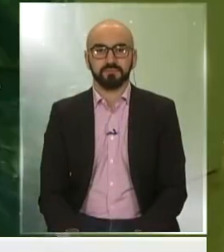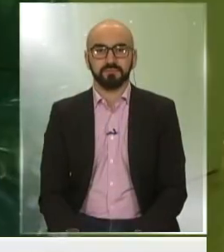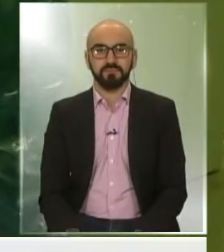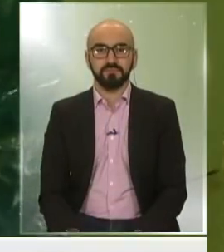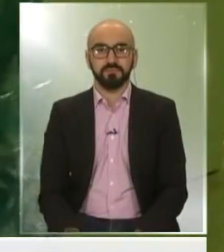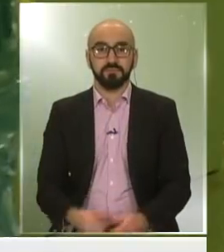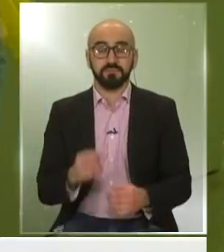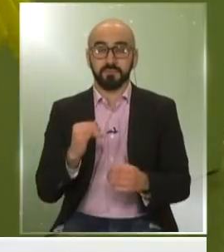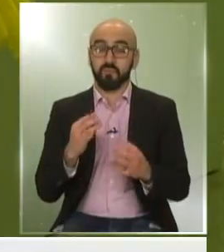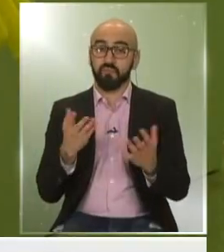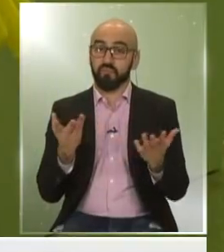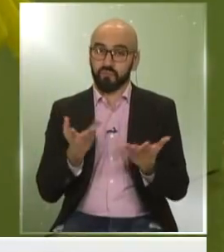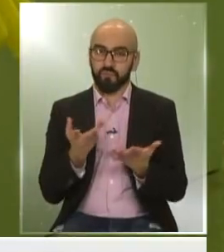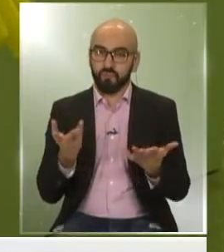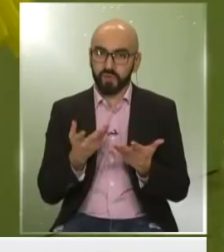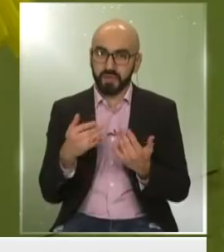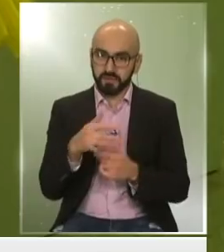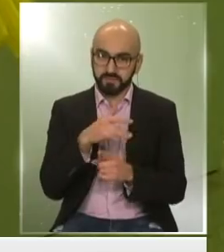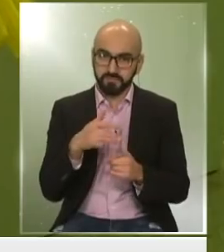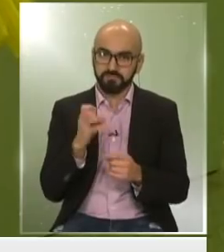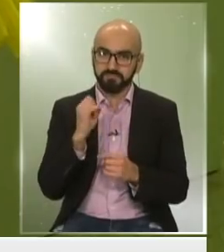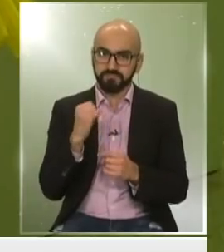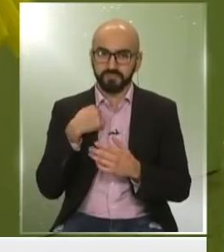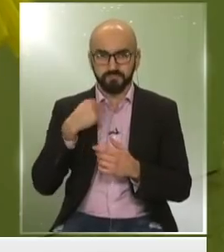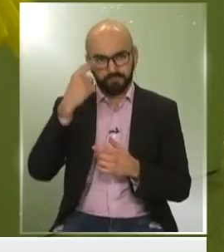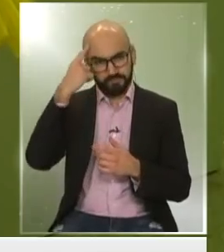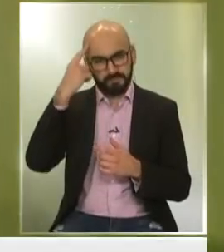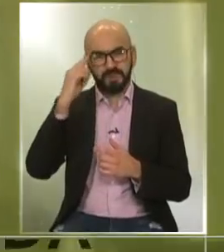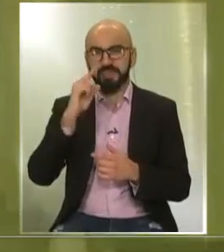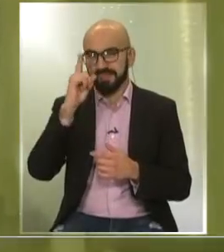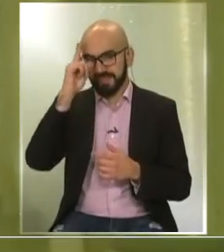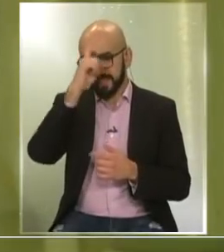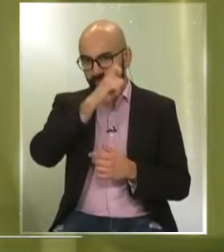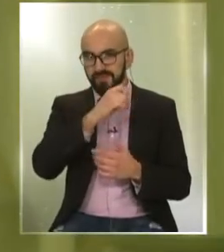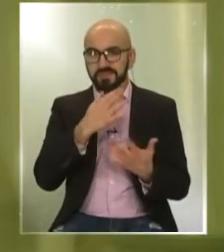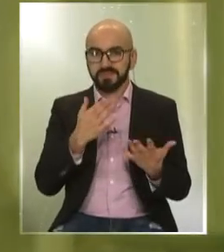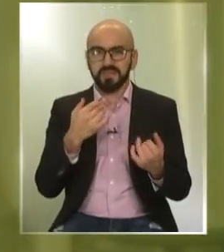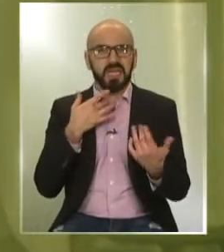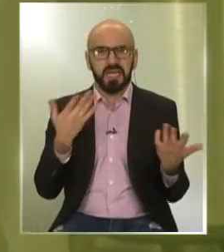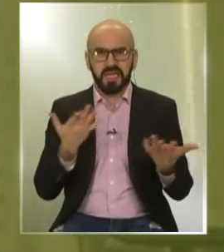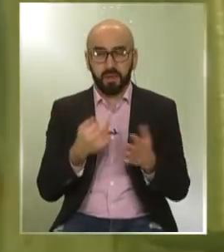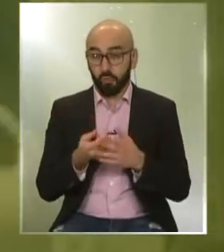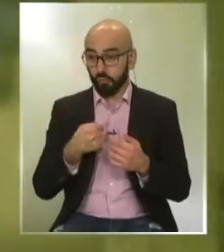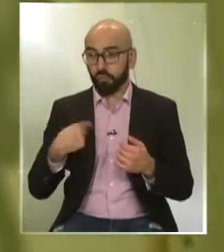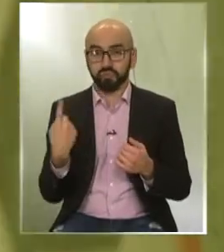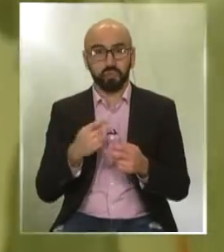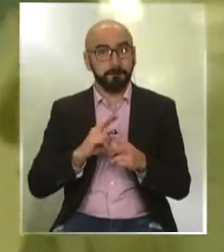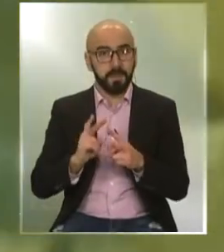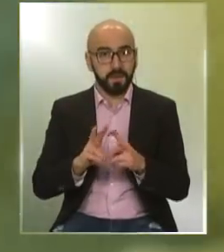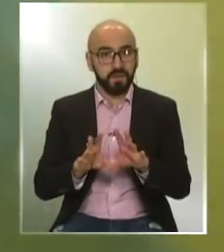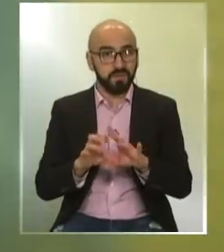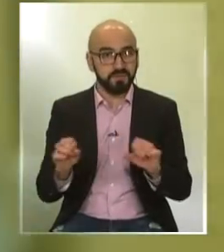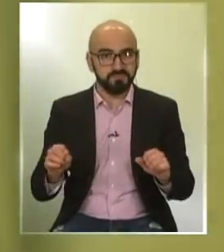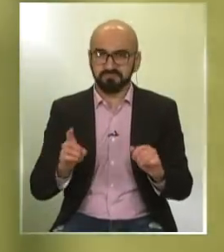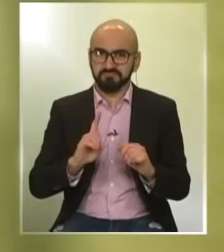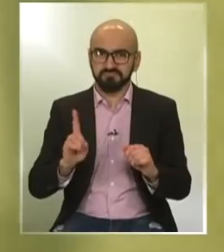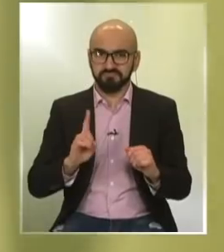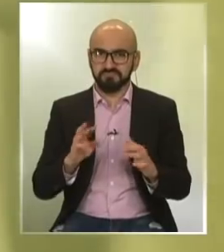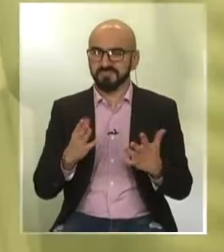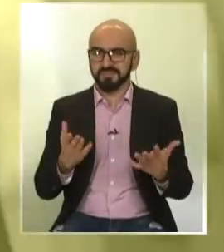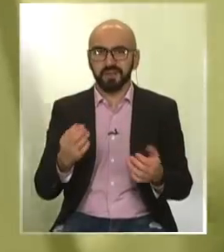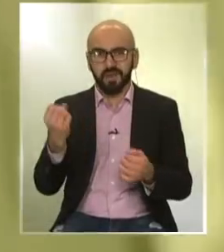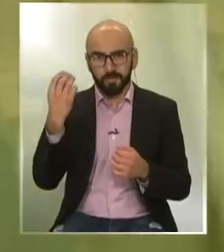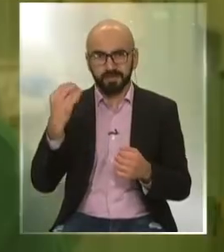Sí, bastante fuerte. Yo creo que es difícil decir tal vez que estamos preparados porque esto es nuevo para todos nosotros.